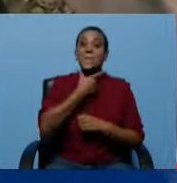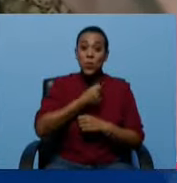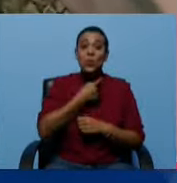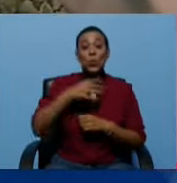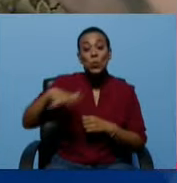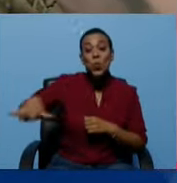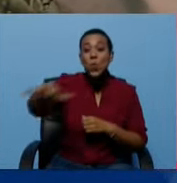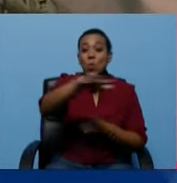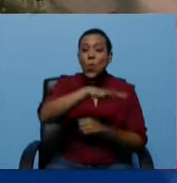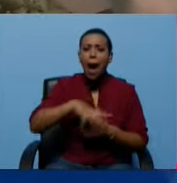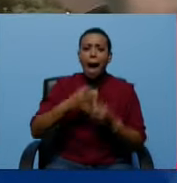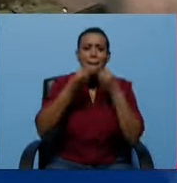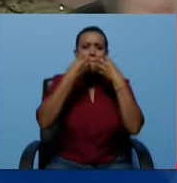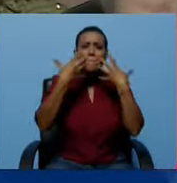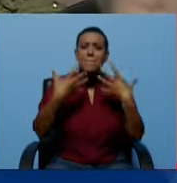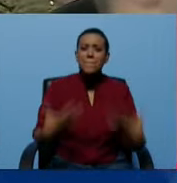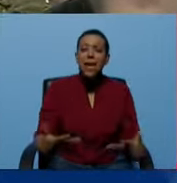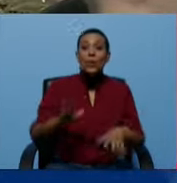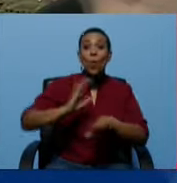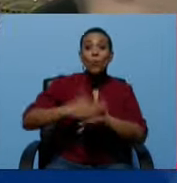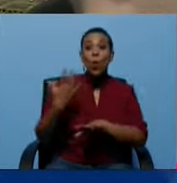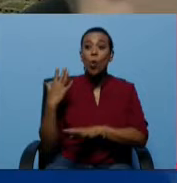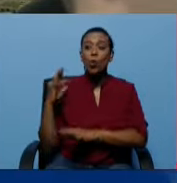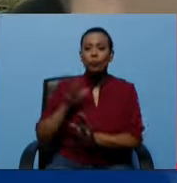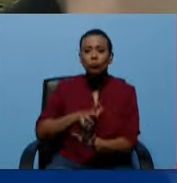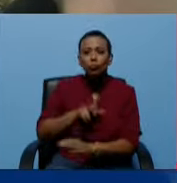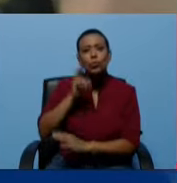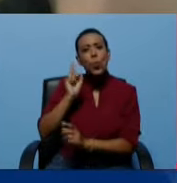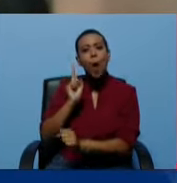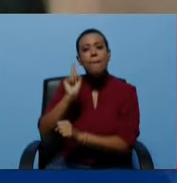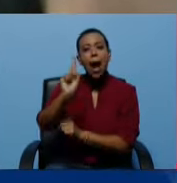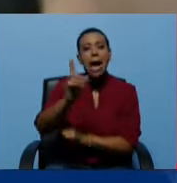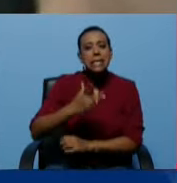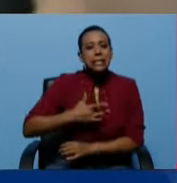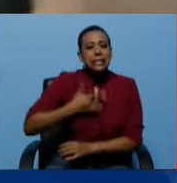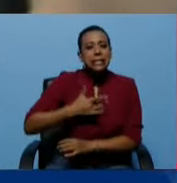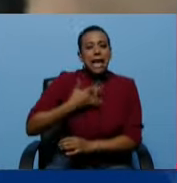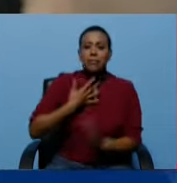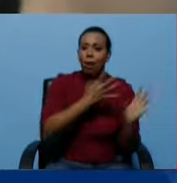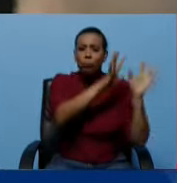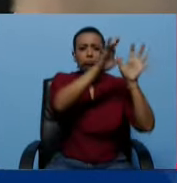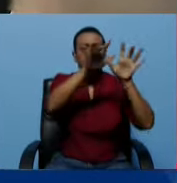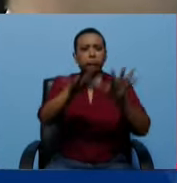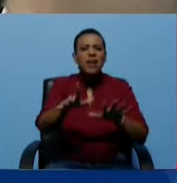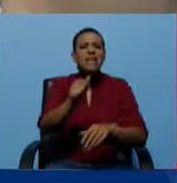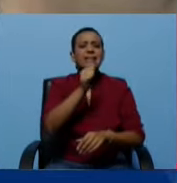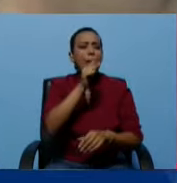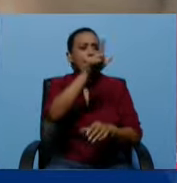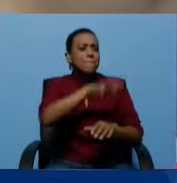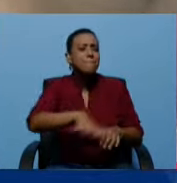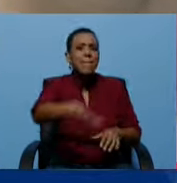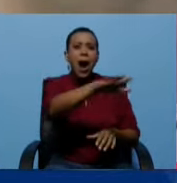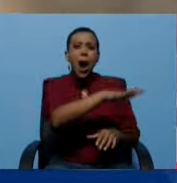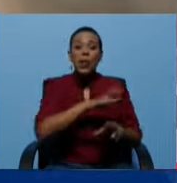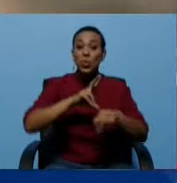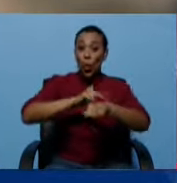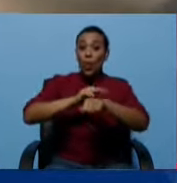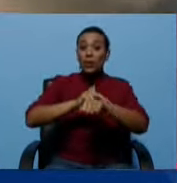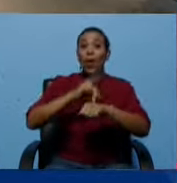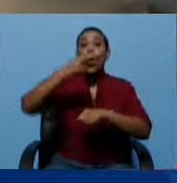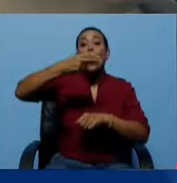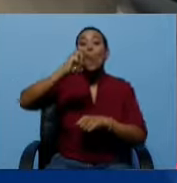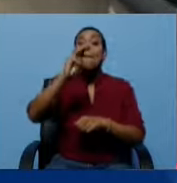venir hasta acá porque cuando vengo acá siento como que está presente, ¿ah?, el doctor